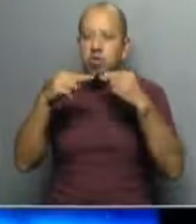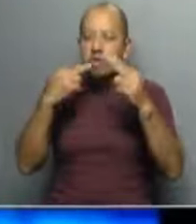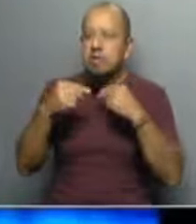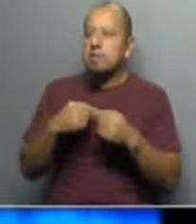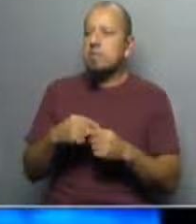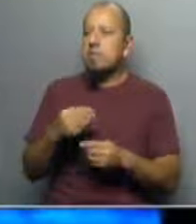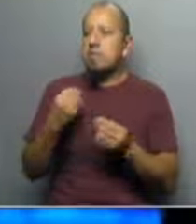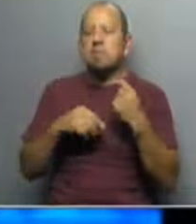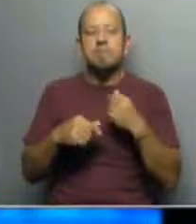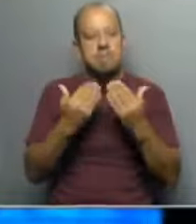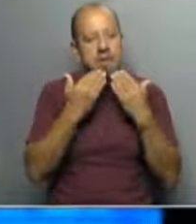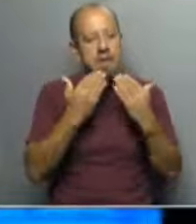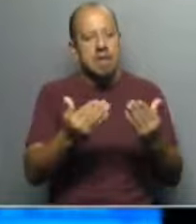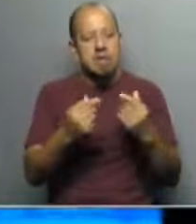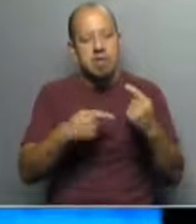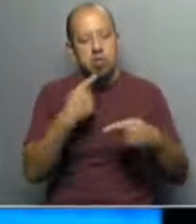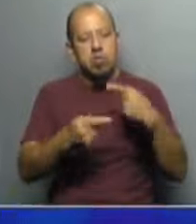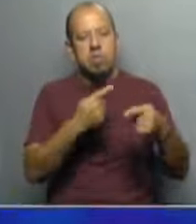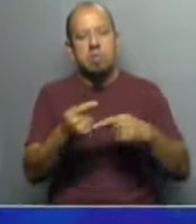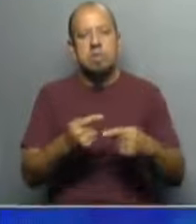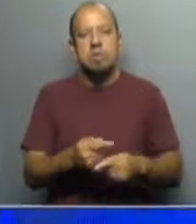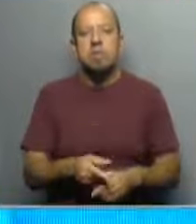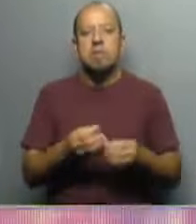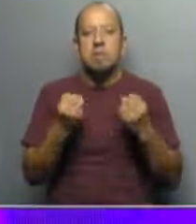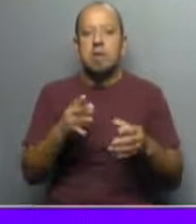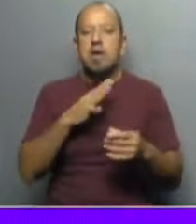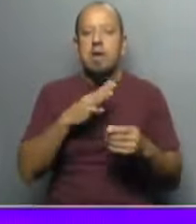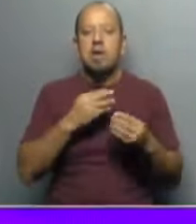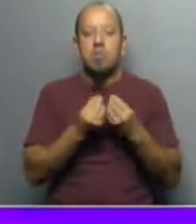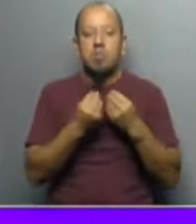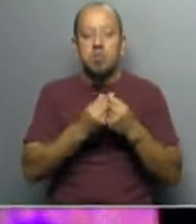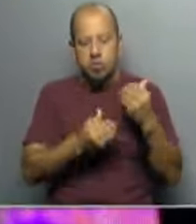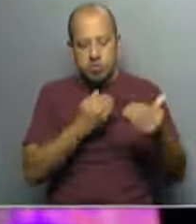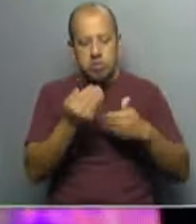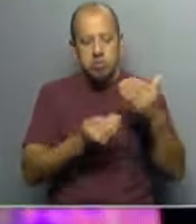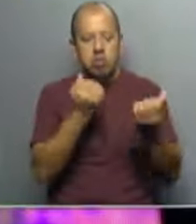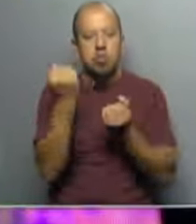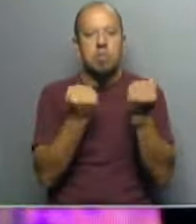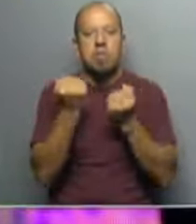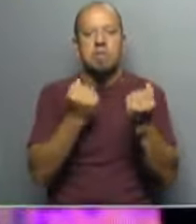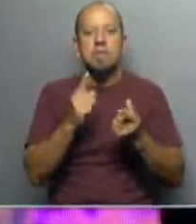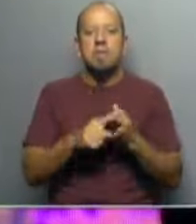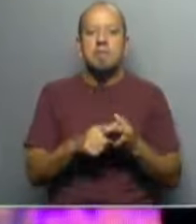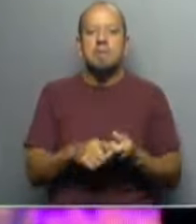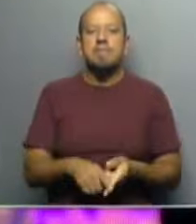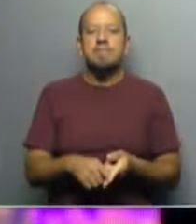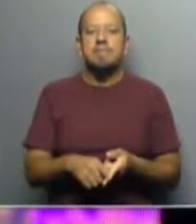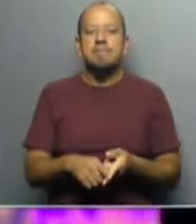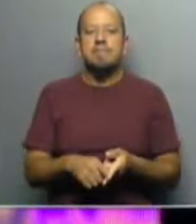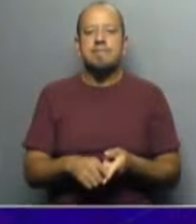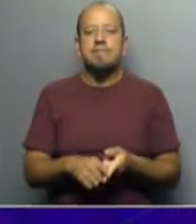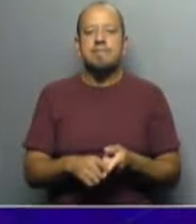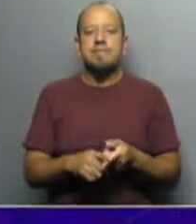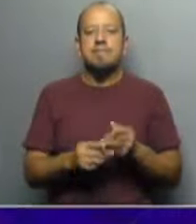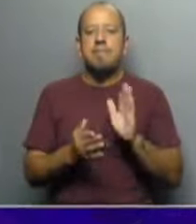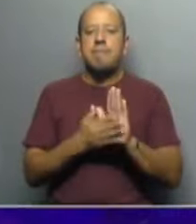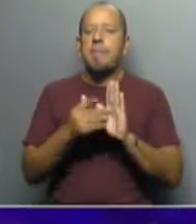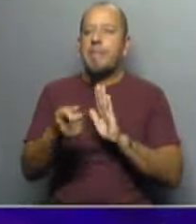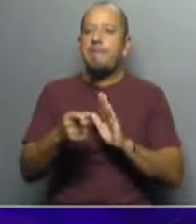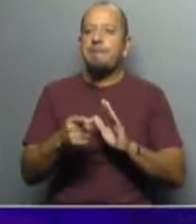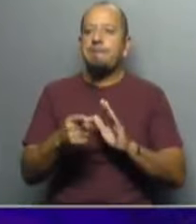Montevideo. Gracias, Pablo. La seguimos en cualquier momento porque hay mucho desarrollo económico por delante. Tal cual. Y tiene, o sea, todas las bases, todo, la tienen en